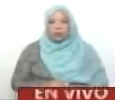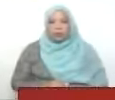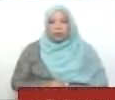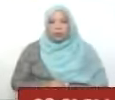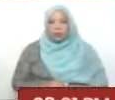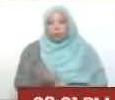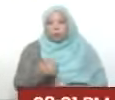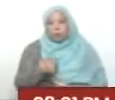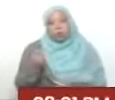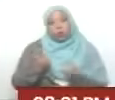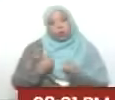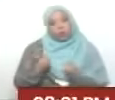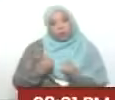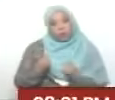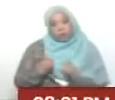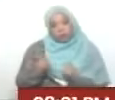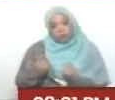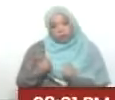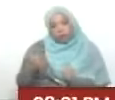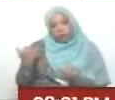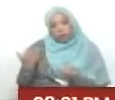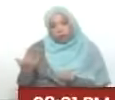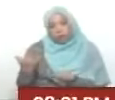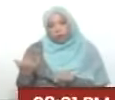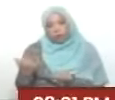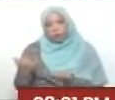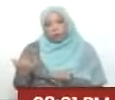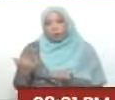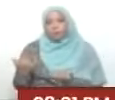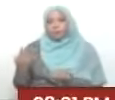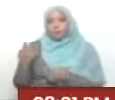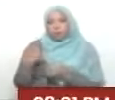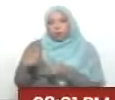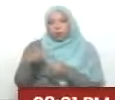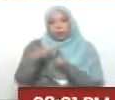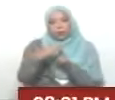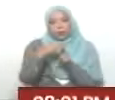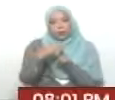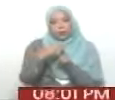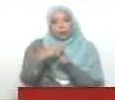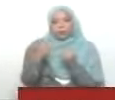yo viví cosas parecidas a las que tú estás viviendo en otros momentos de mi vida.